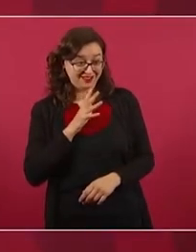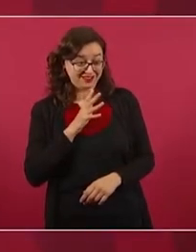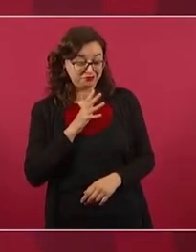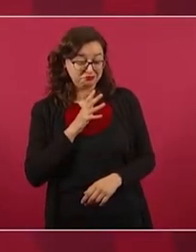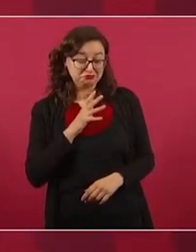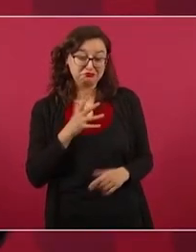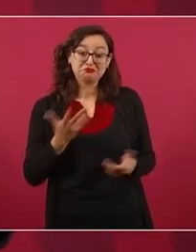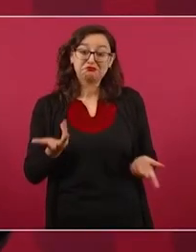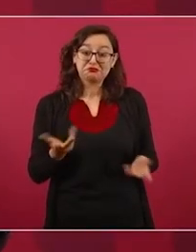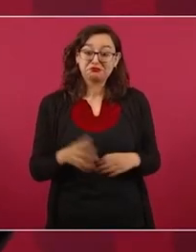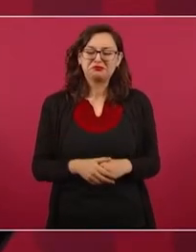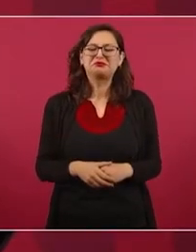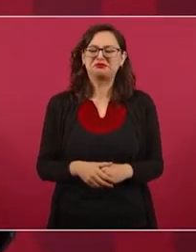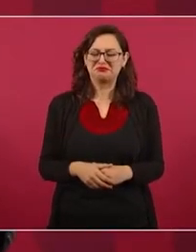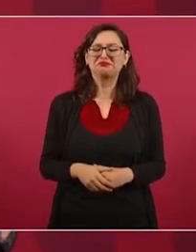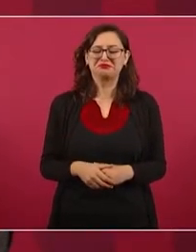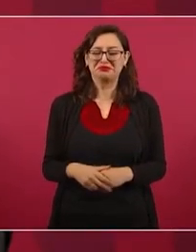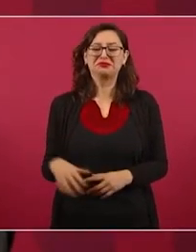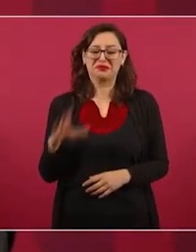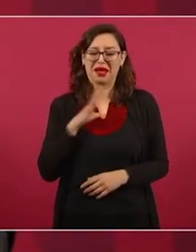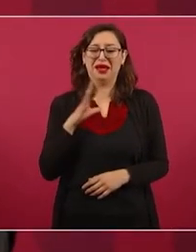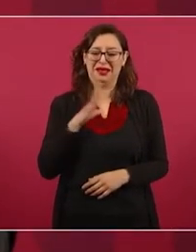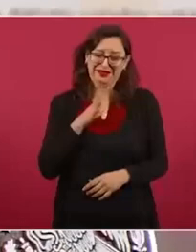No, pues claro que sí.